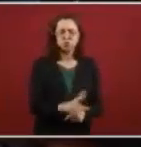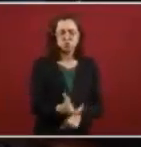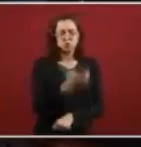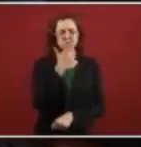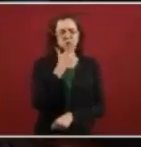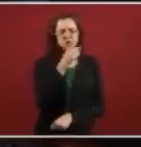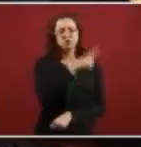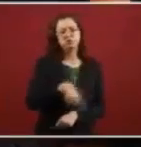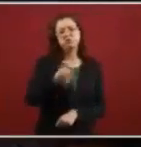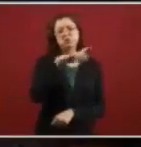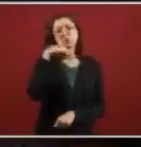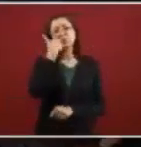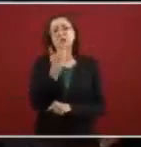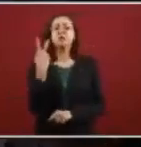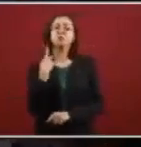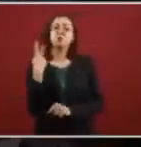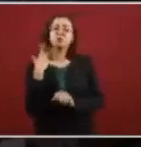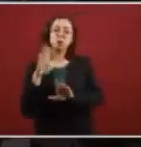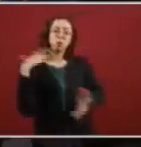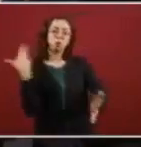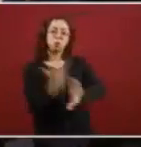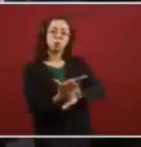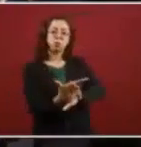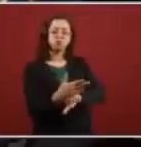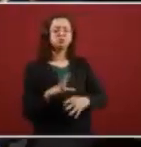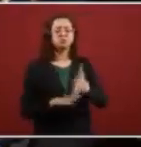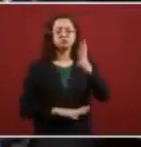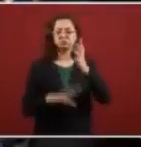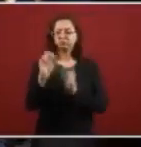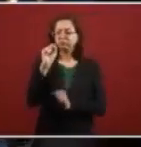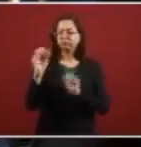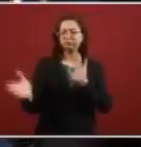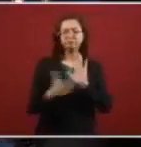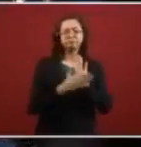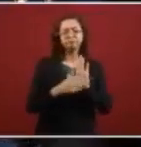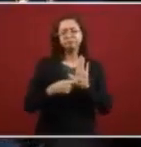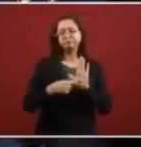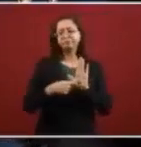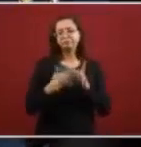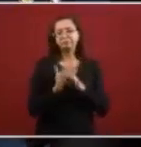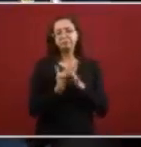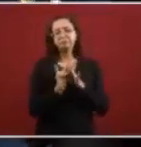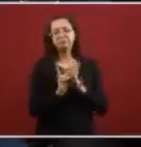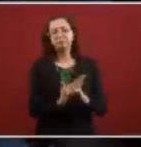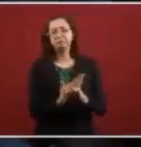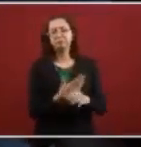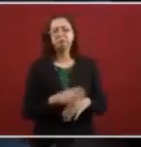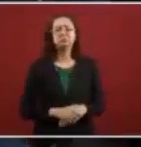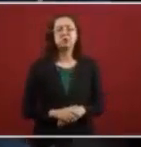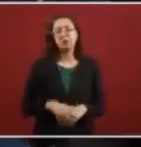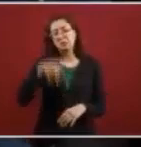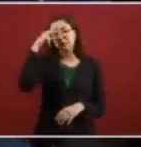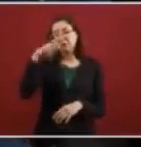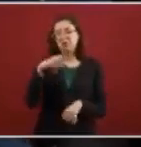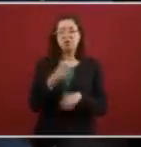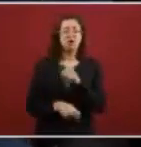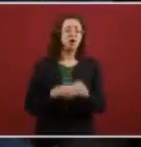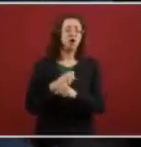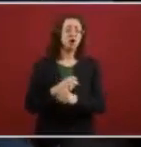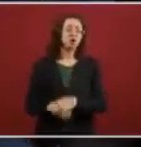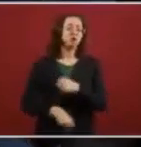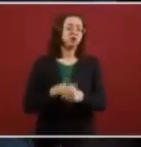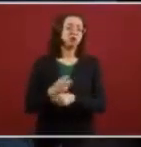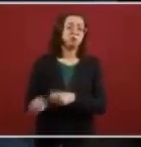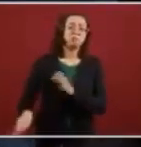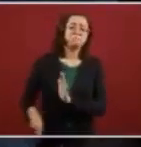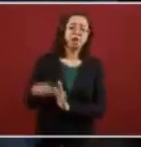objeto de persecución política así lo dice la constitución y así lo ha ejercido méxico durante décadas es